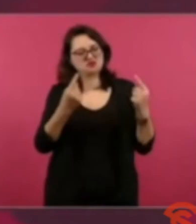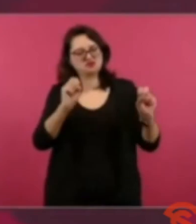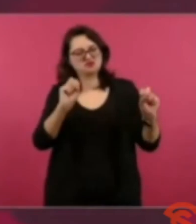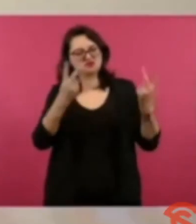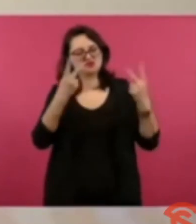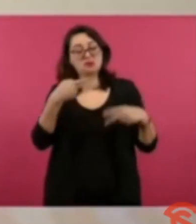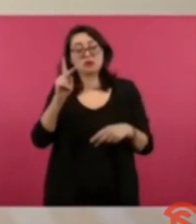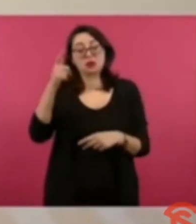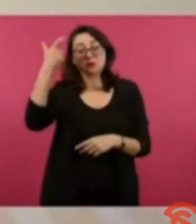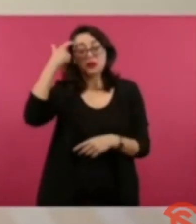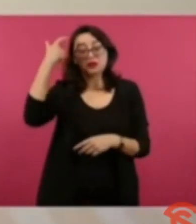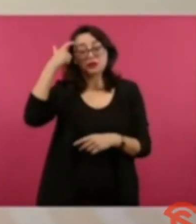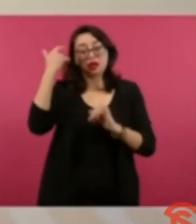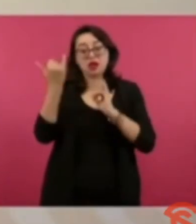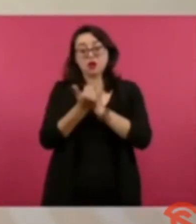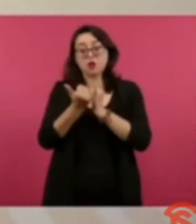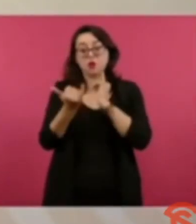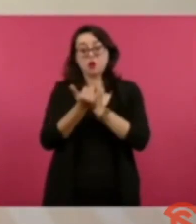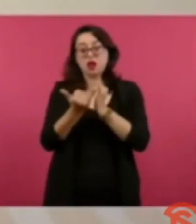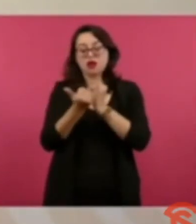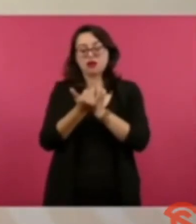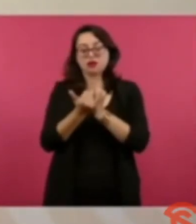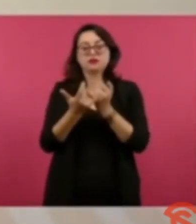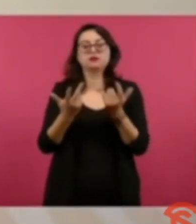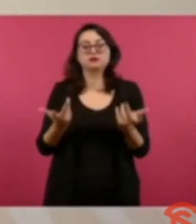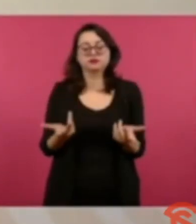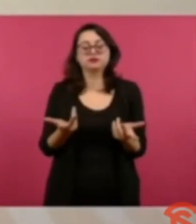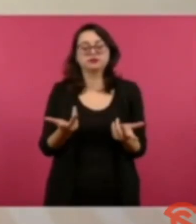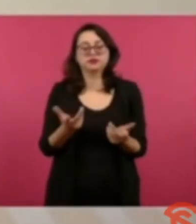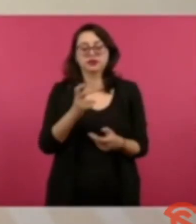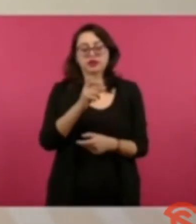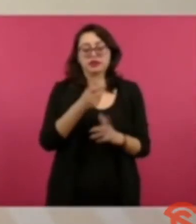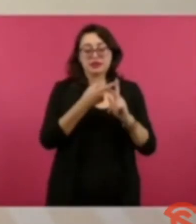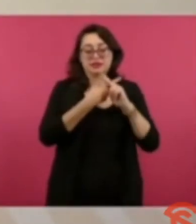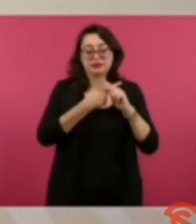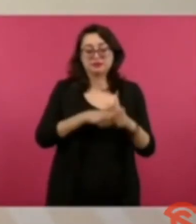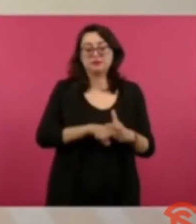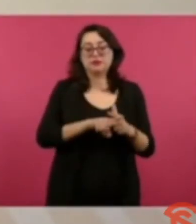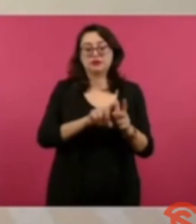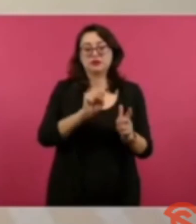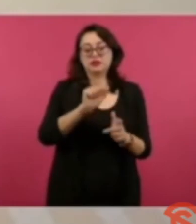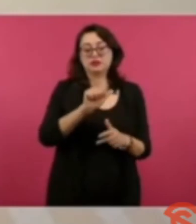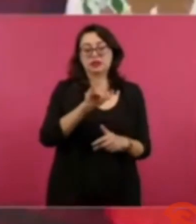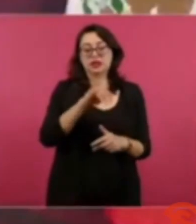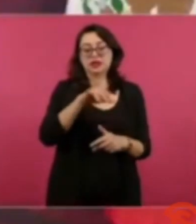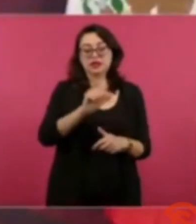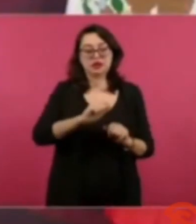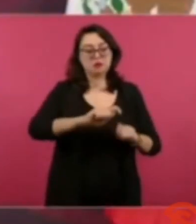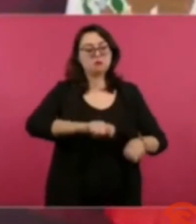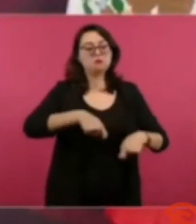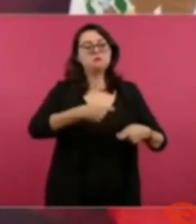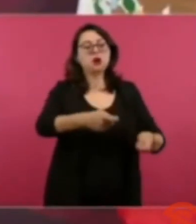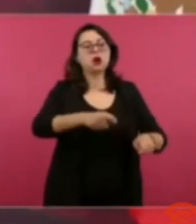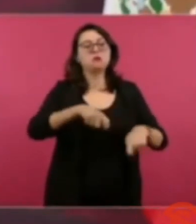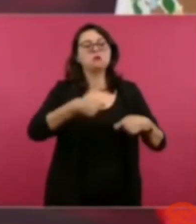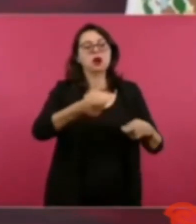continuó Zedillo con la política de las privatizaciones, como también continuó Fox y continuó